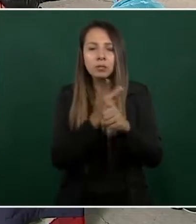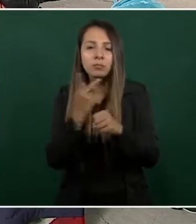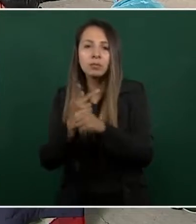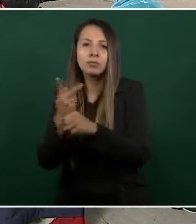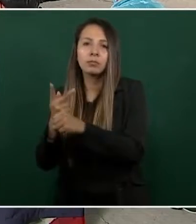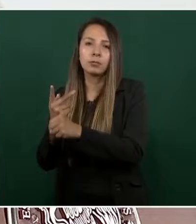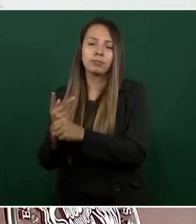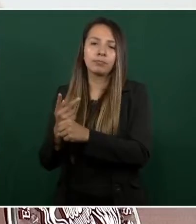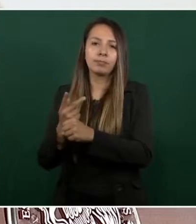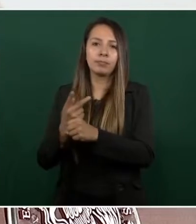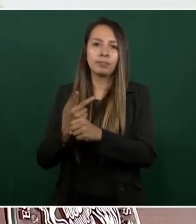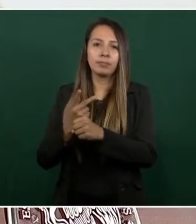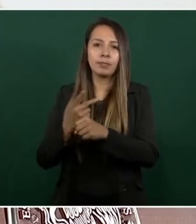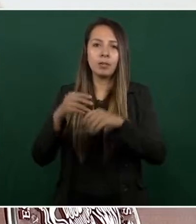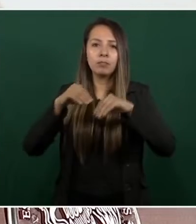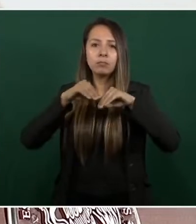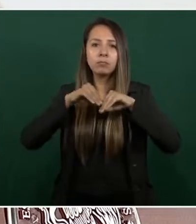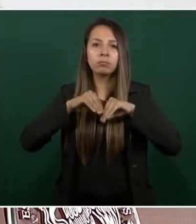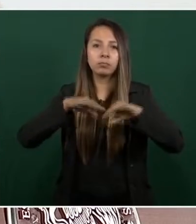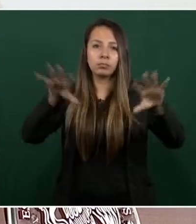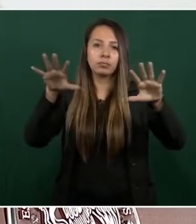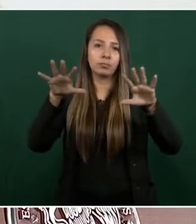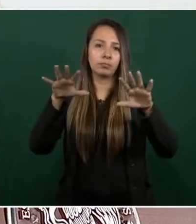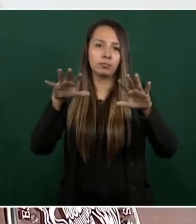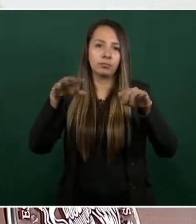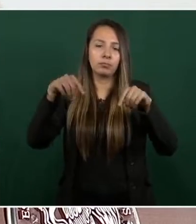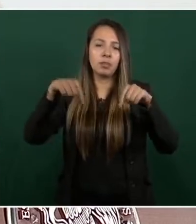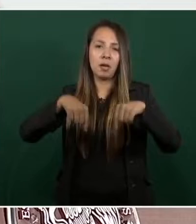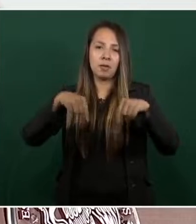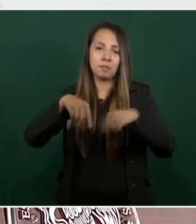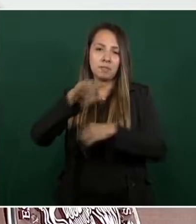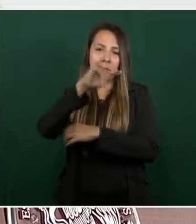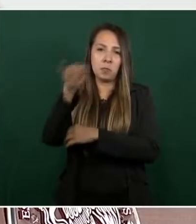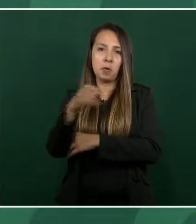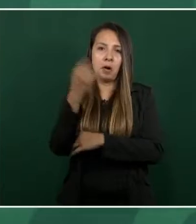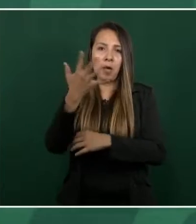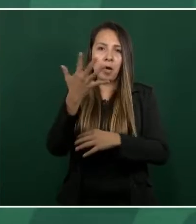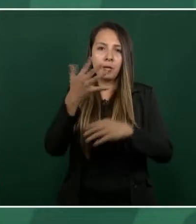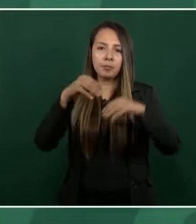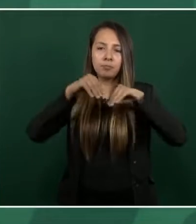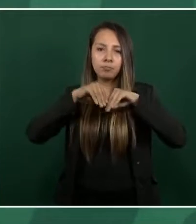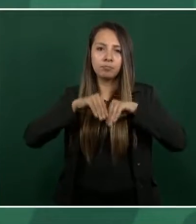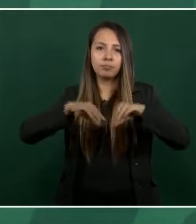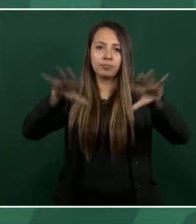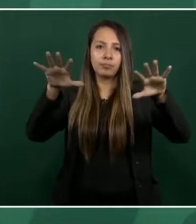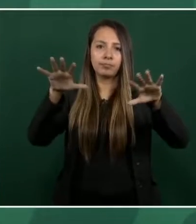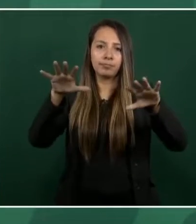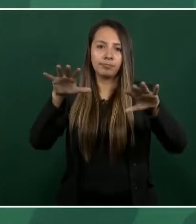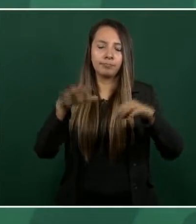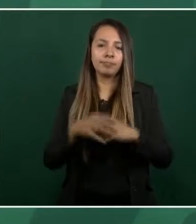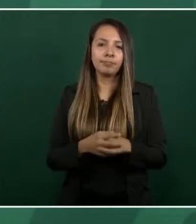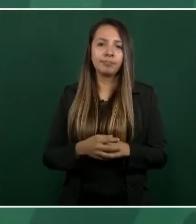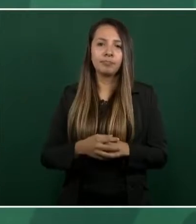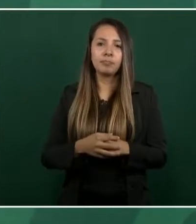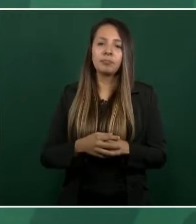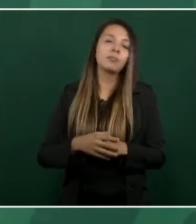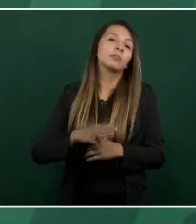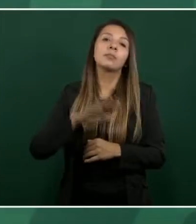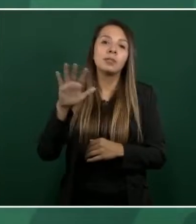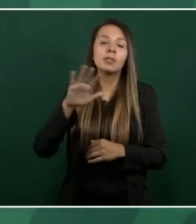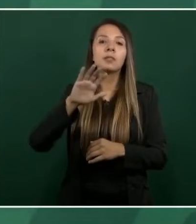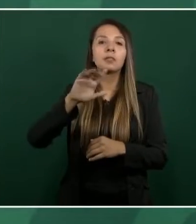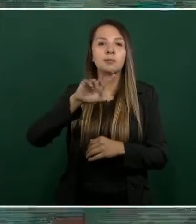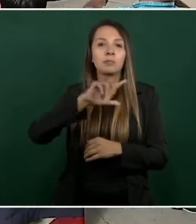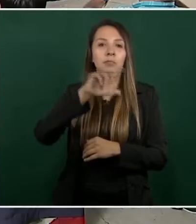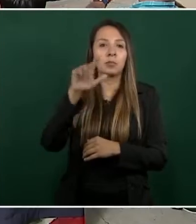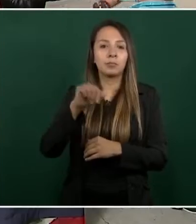dar a conocer aquí en Tijuana. Y terminando pues